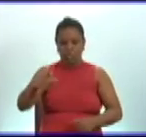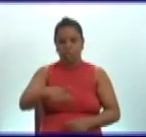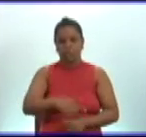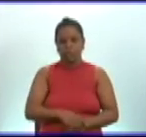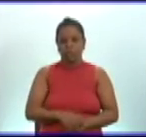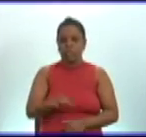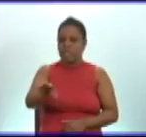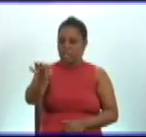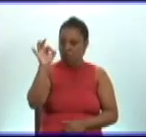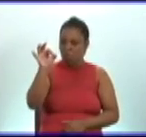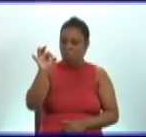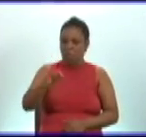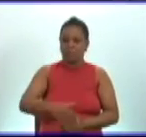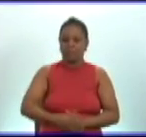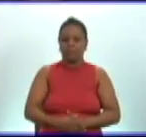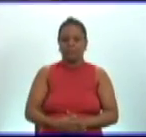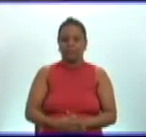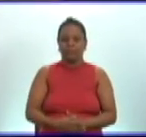Escojan.